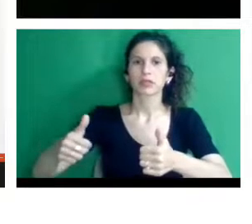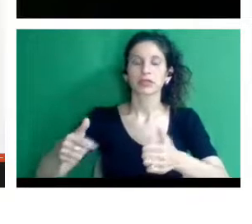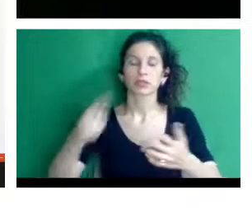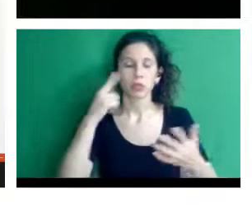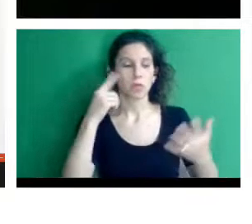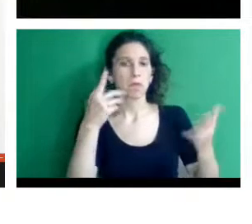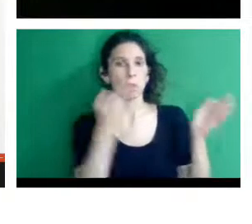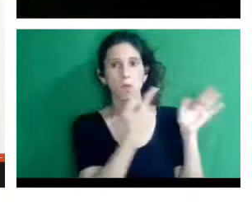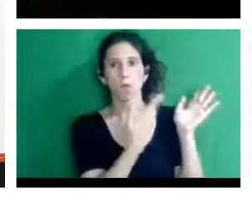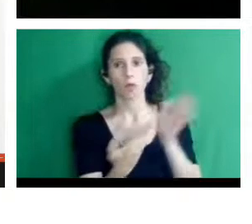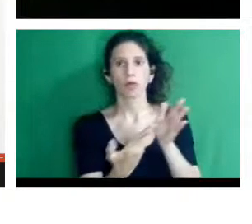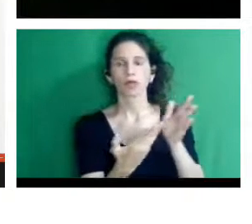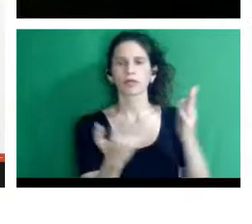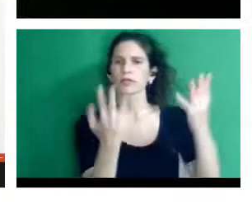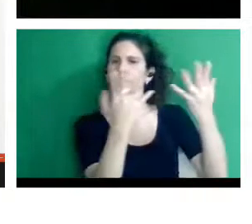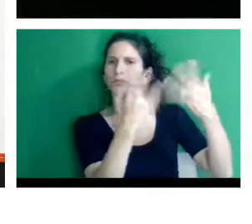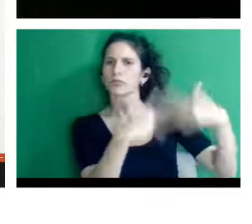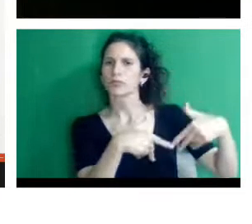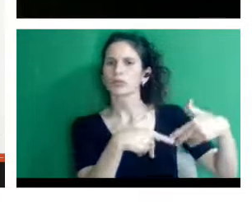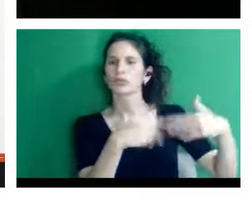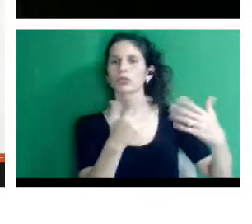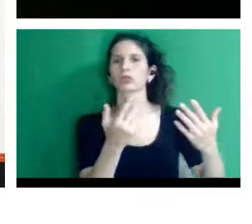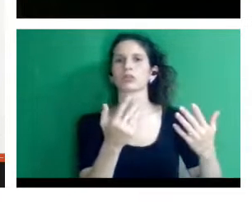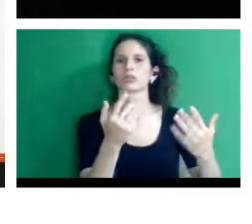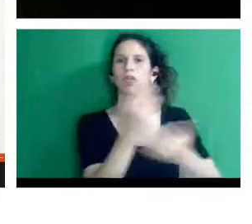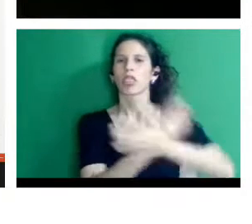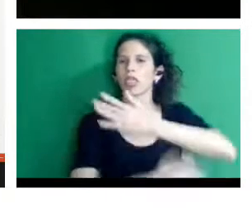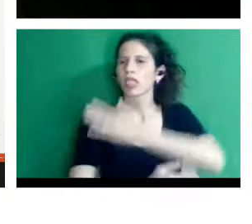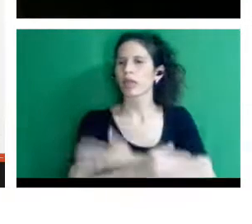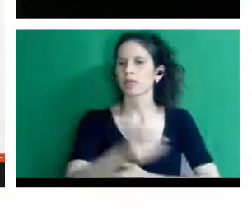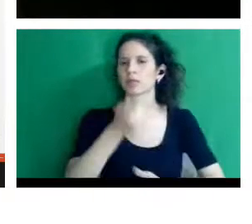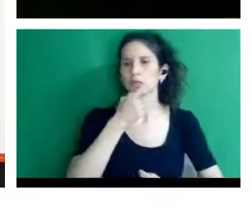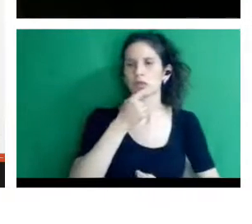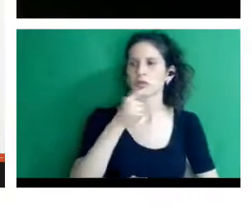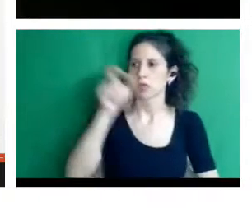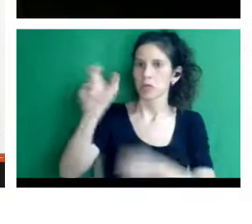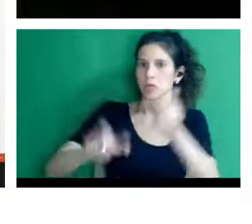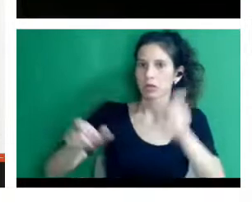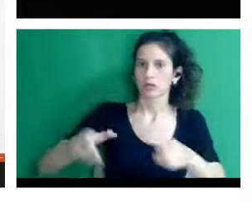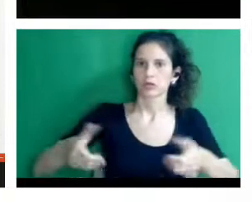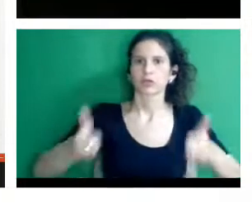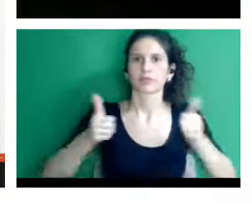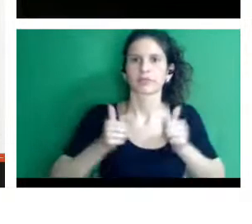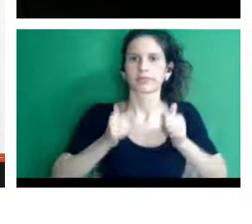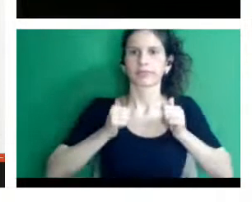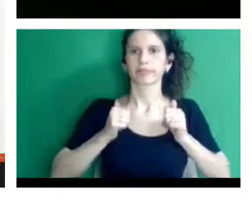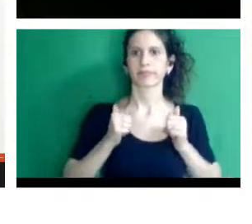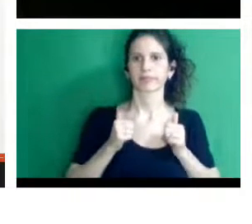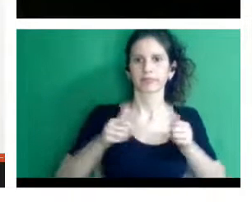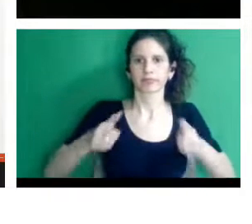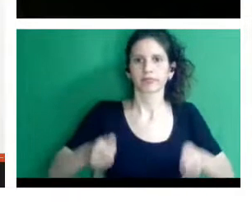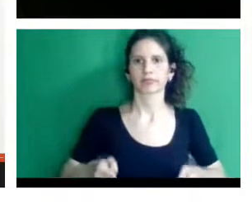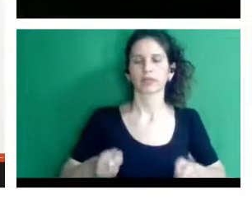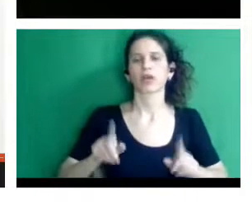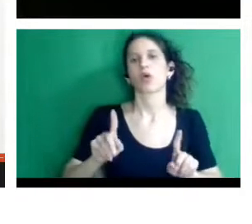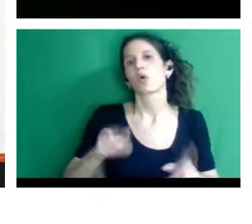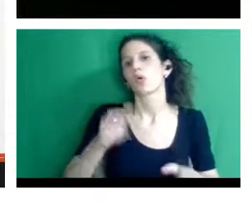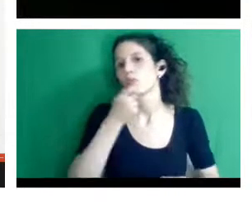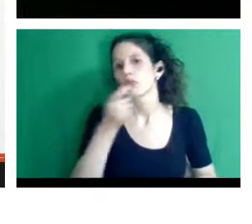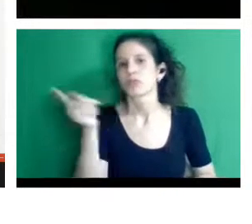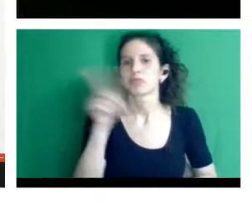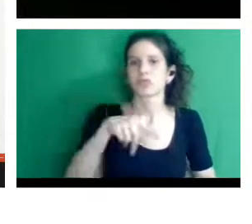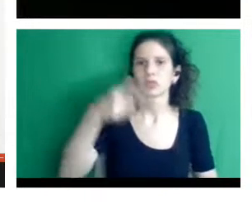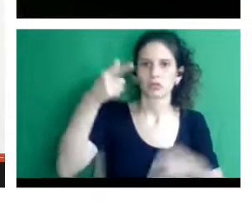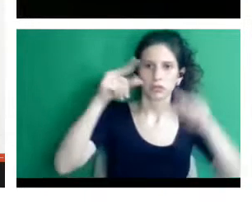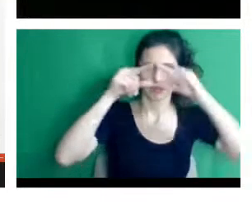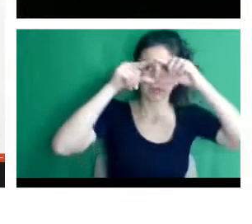les vendaban los ojos, a otros les colocaban en sillas de ruedas, a otros se les colocaban tapabocas y se hacían que recorrieran la